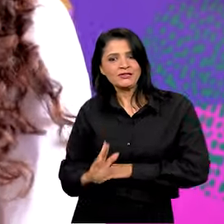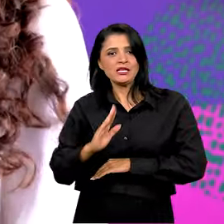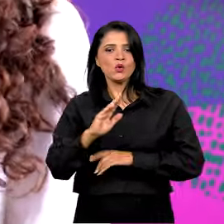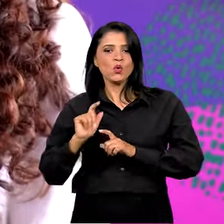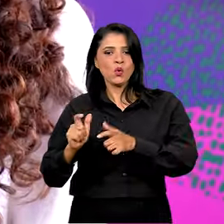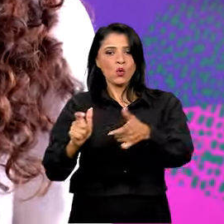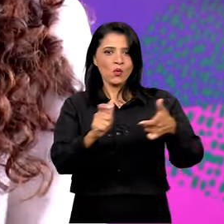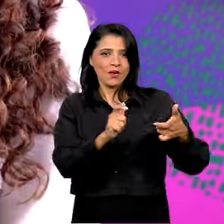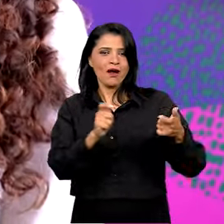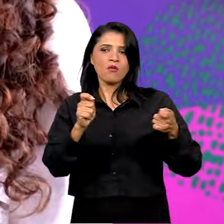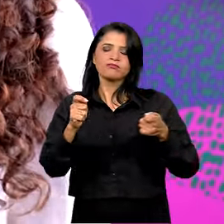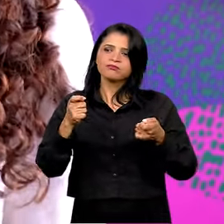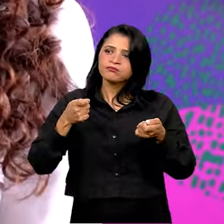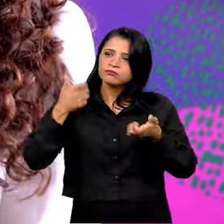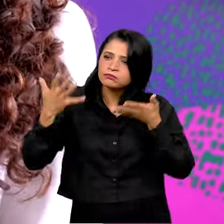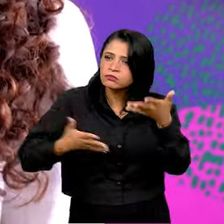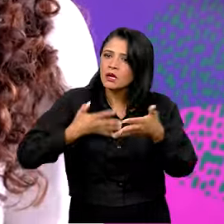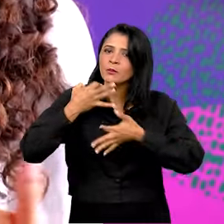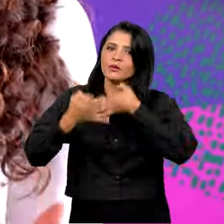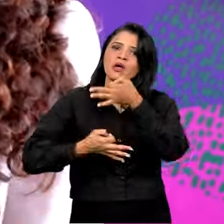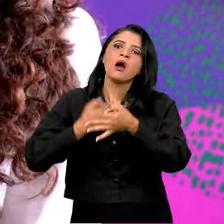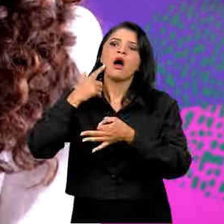como locais